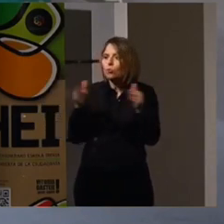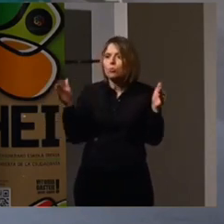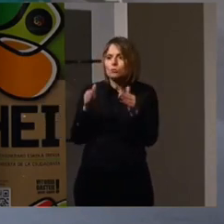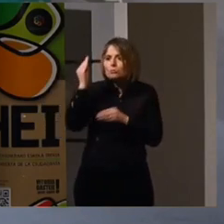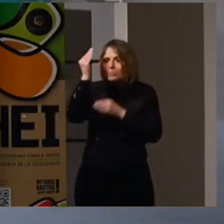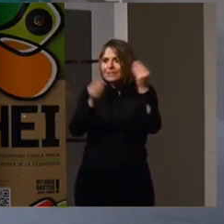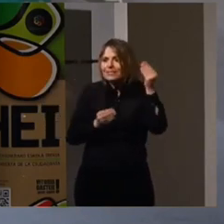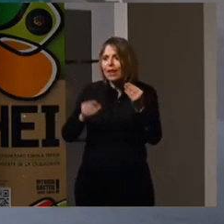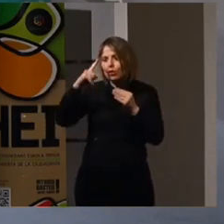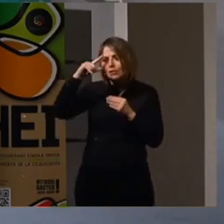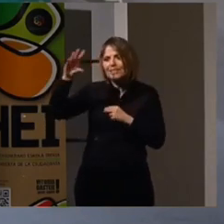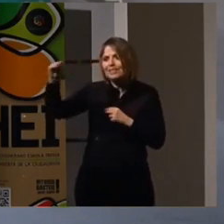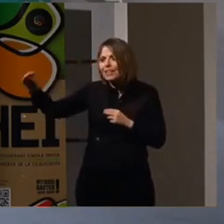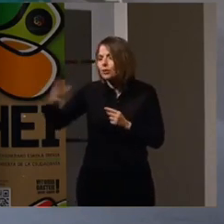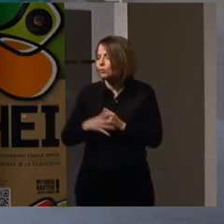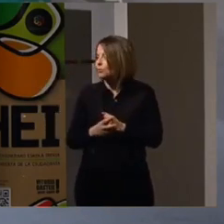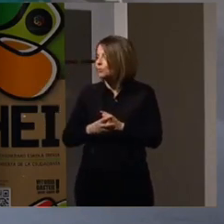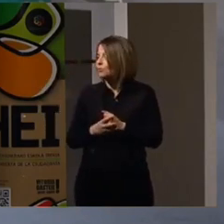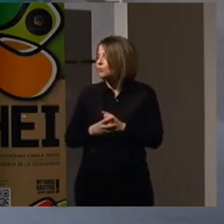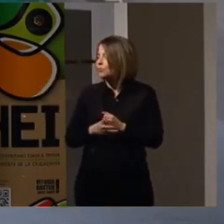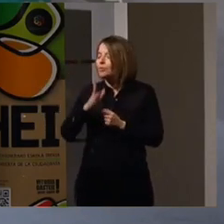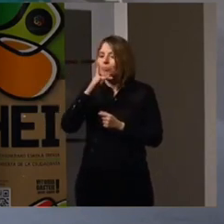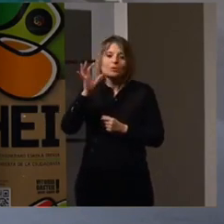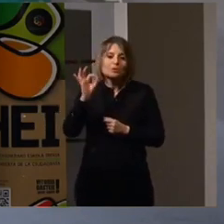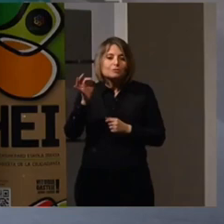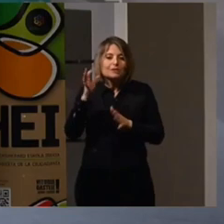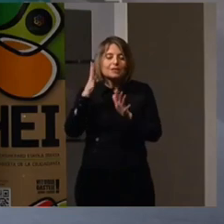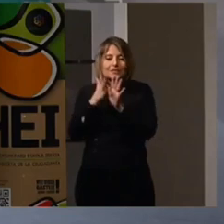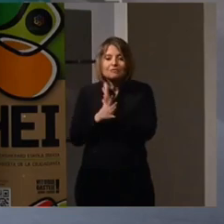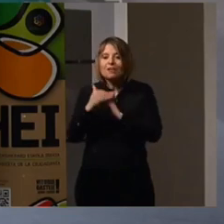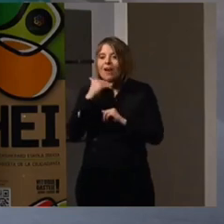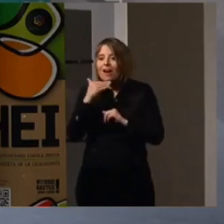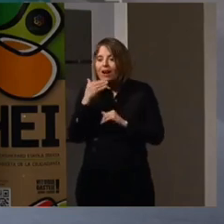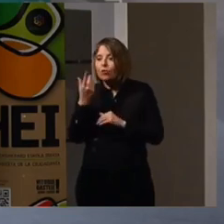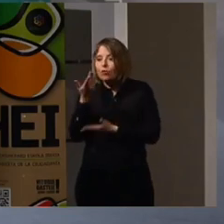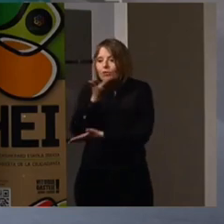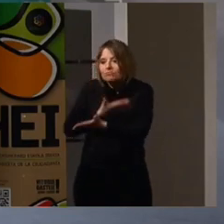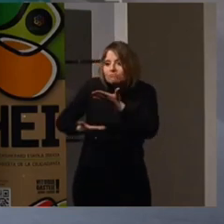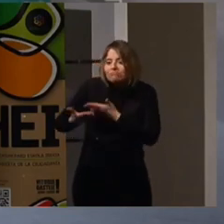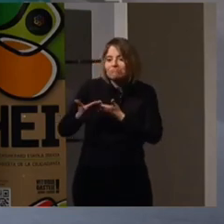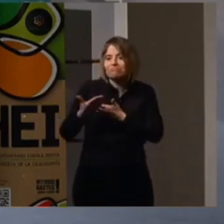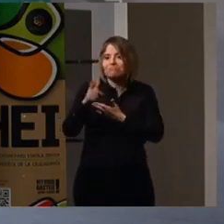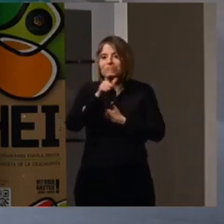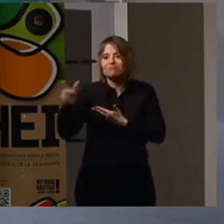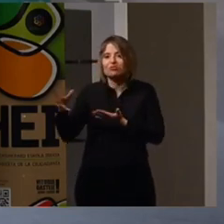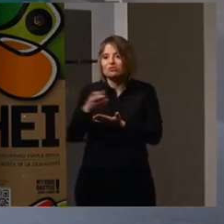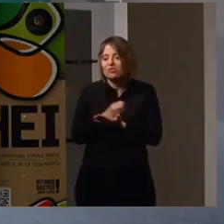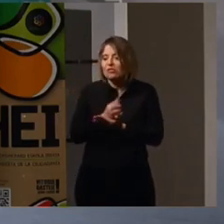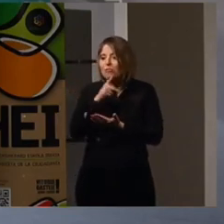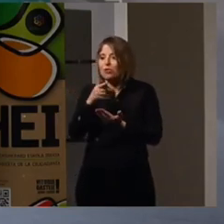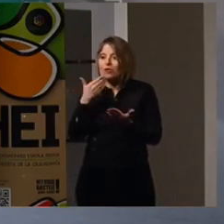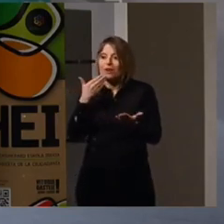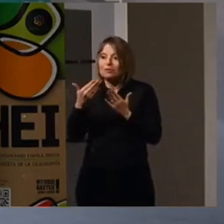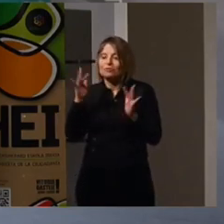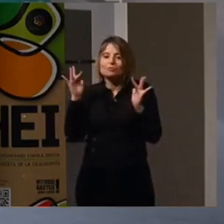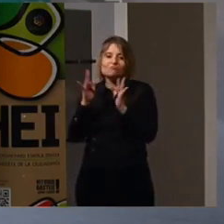digamos, pensadores intelectuales. Porque es verdad que esto quiere decir que sea una cosa que hagamos entre todos y todas, porque precisamente de lo que estamos hablando es de